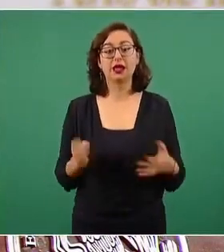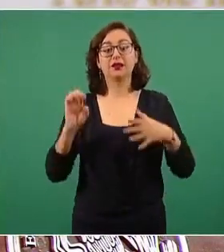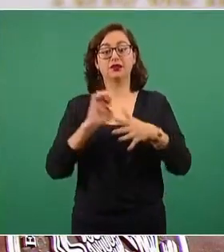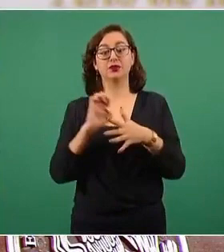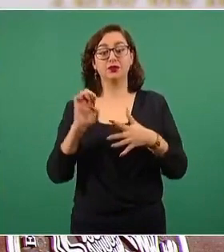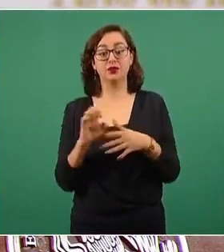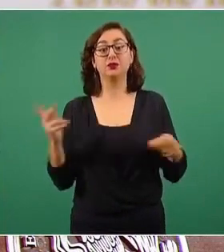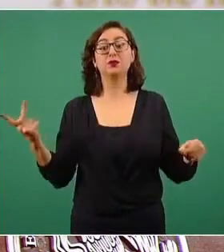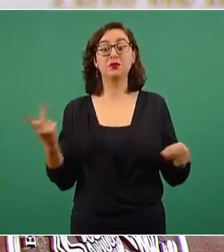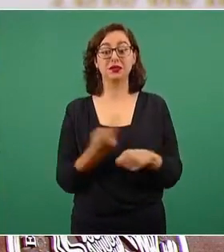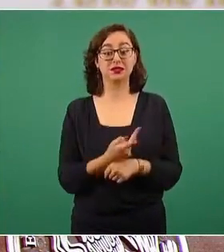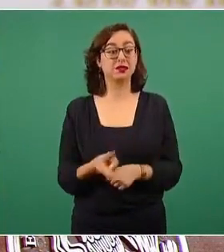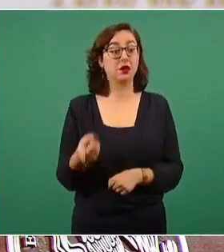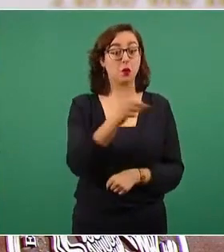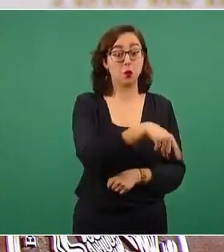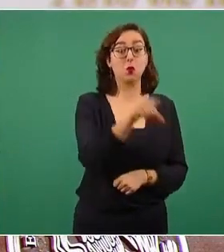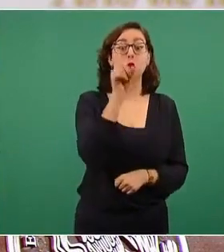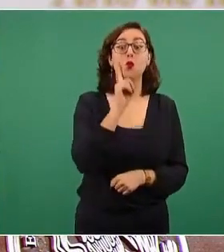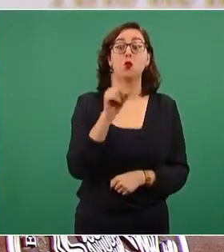ese precio